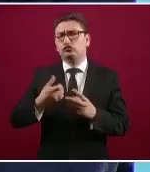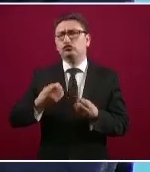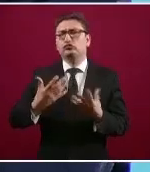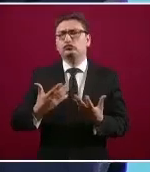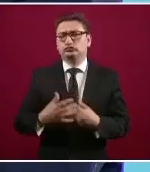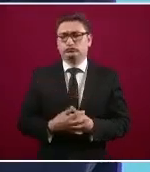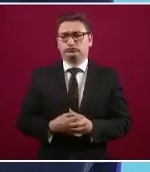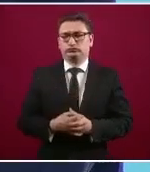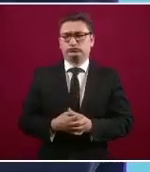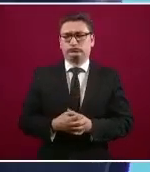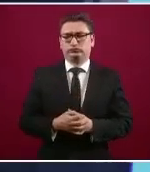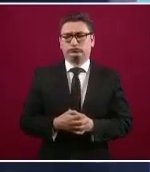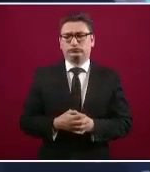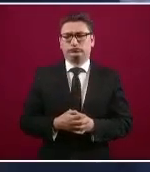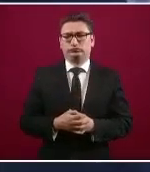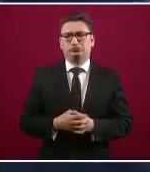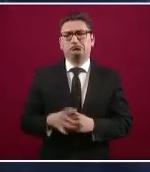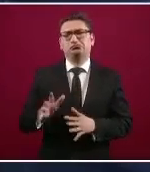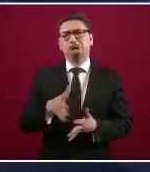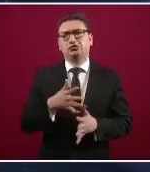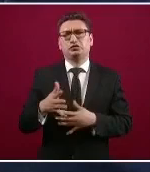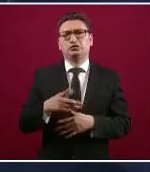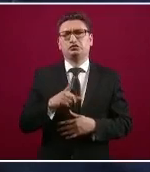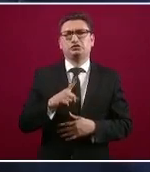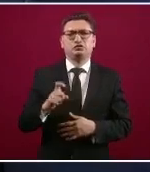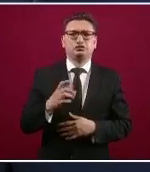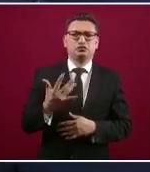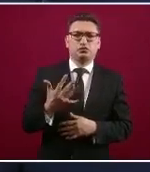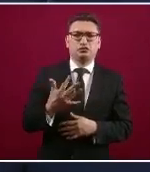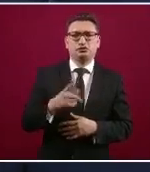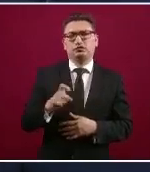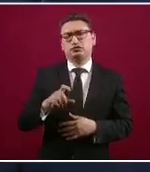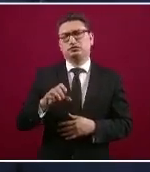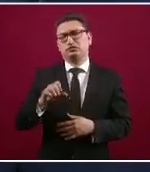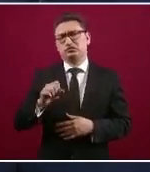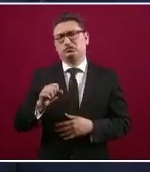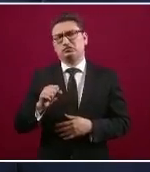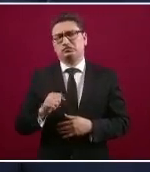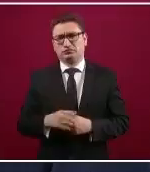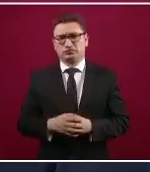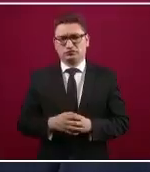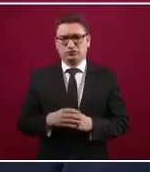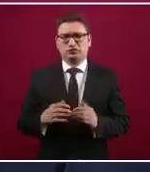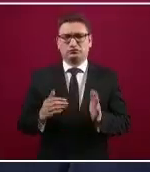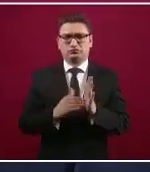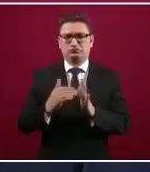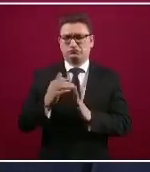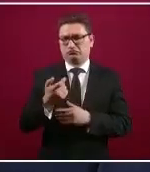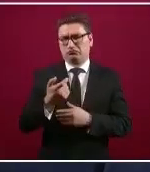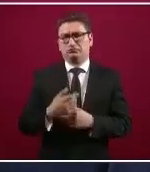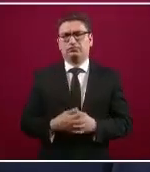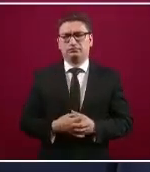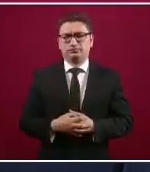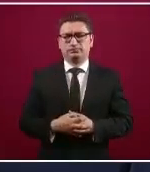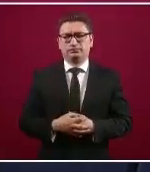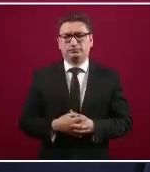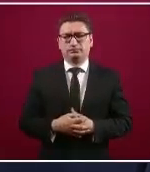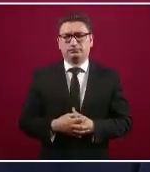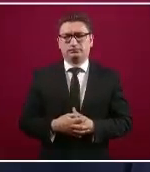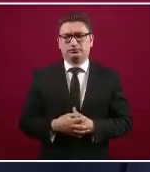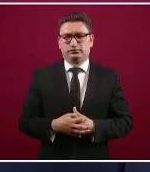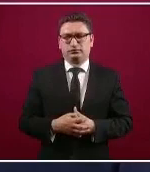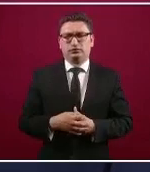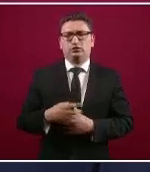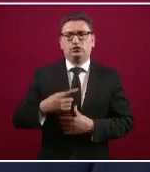y son alrededor de 150, 160 millones de pesos. Y